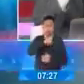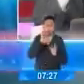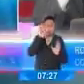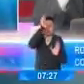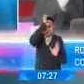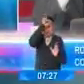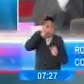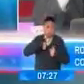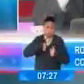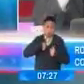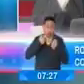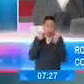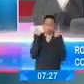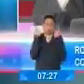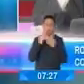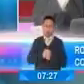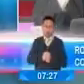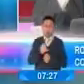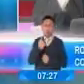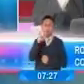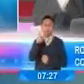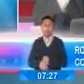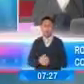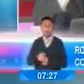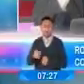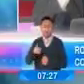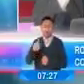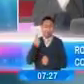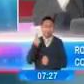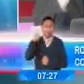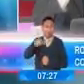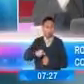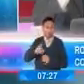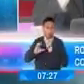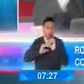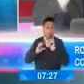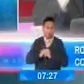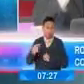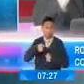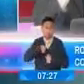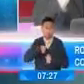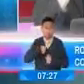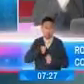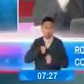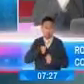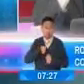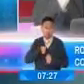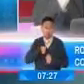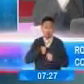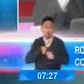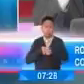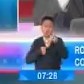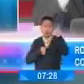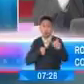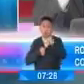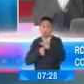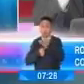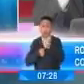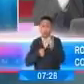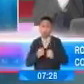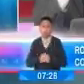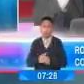Y me sorprende que la única persona con la que este señor ha conversado en su vida política he sido yo. No hay chats con nadie más,